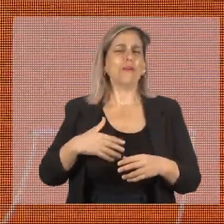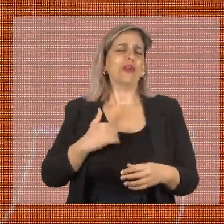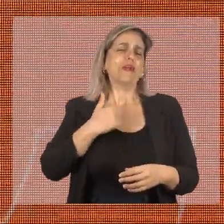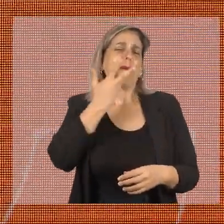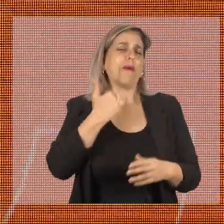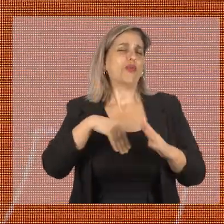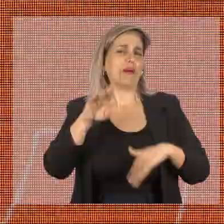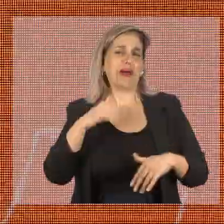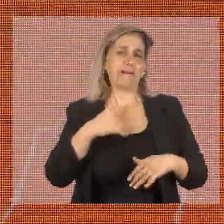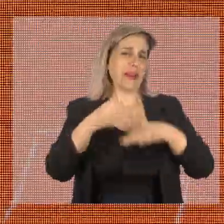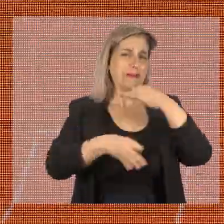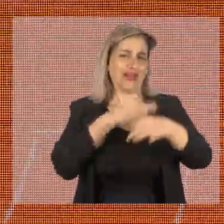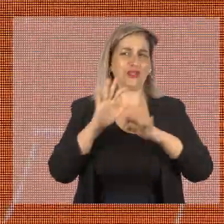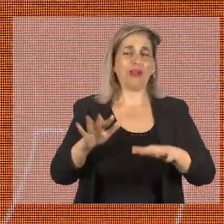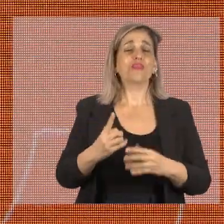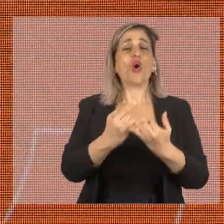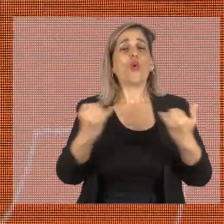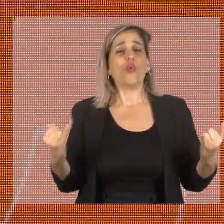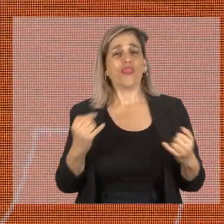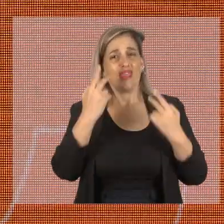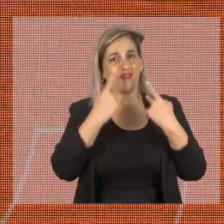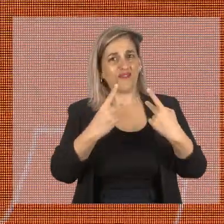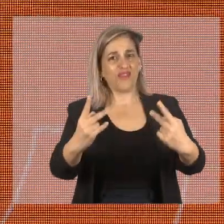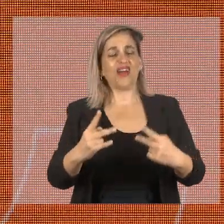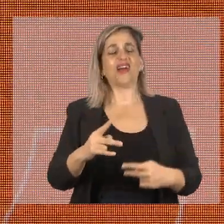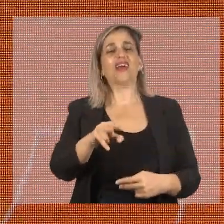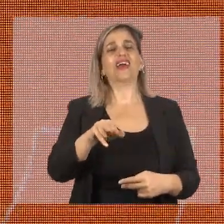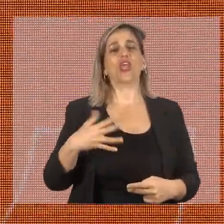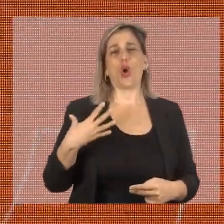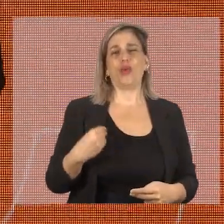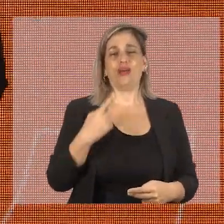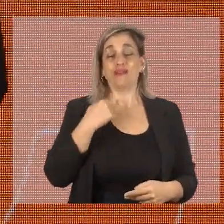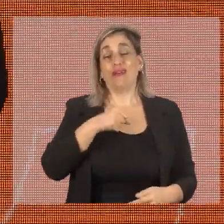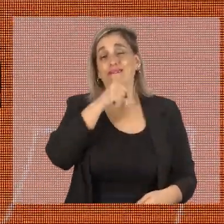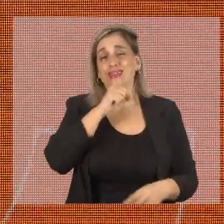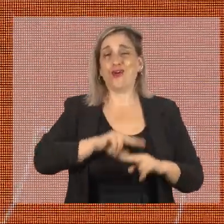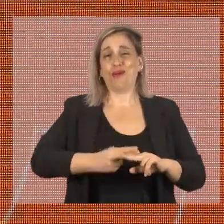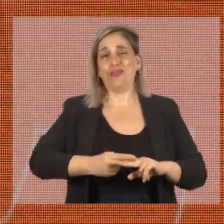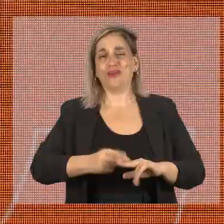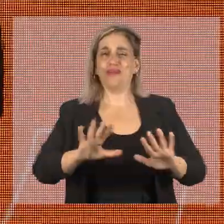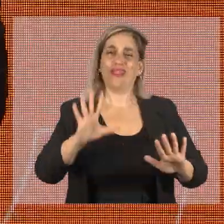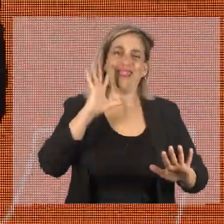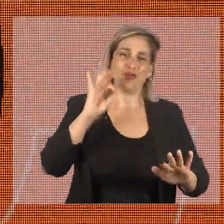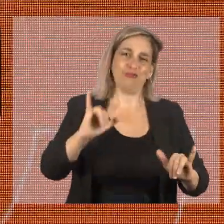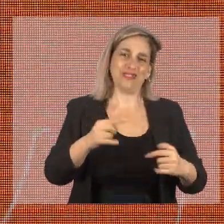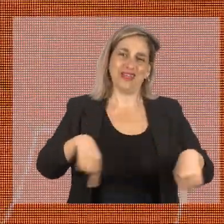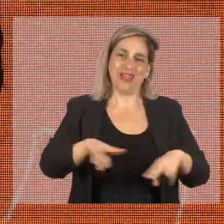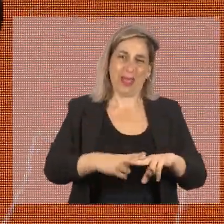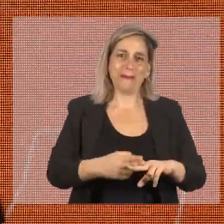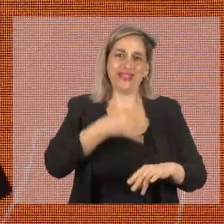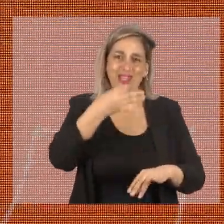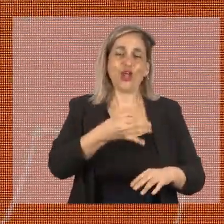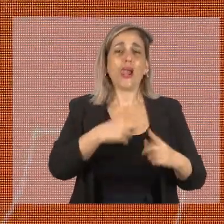que la tuya, Hernán. Volvía un día de Río Branco, estoy quedando viejo y reiterativo, así que disculpa si ya lo